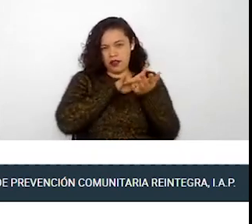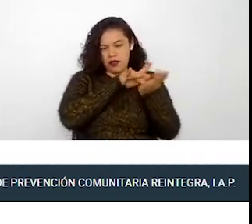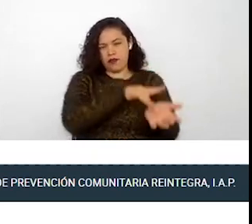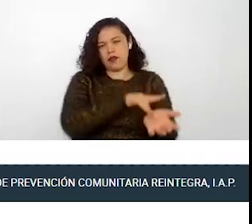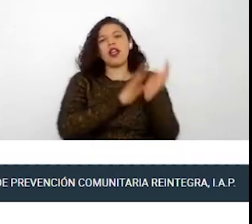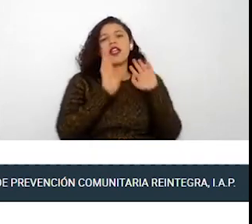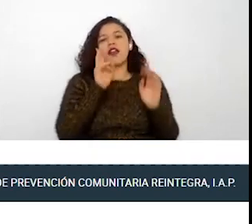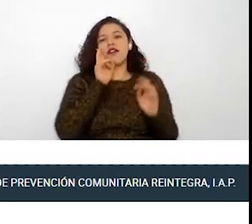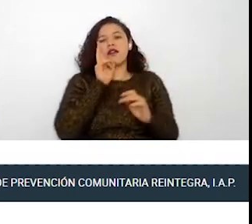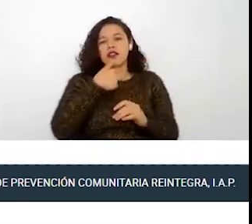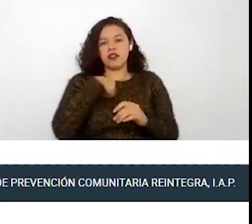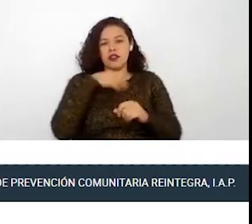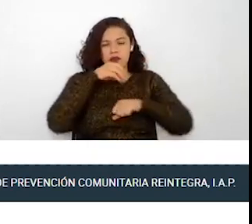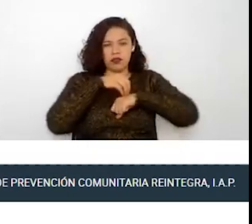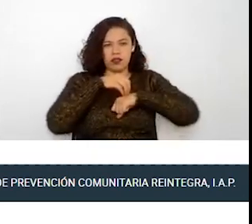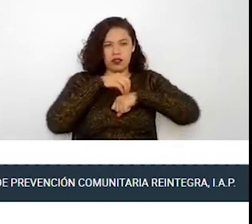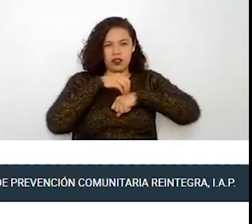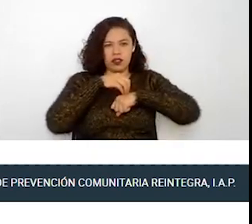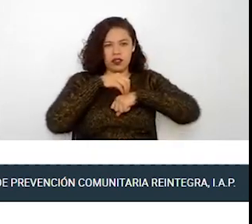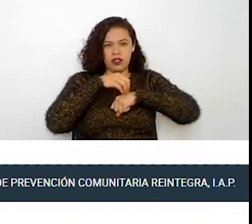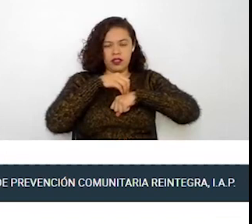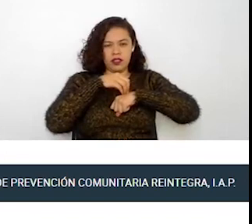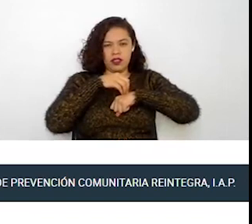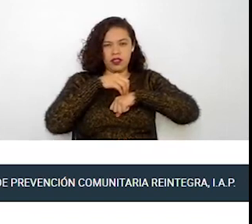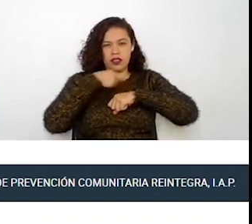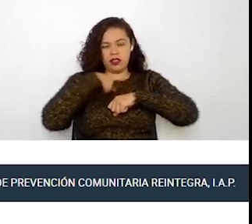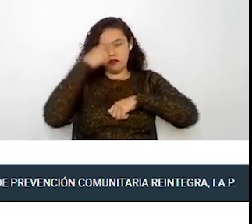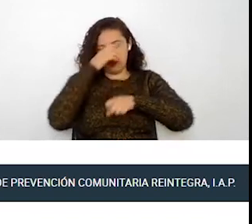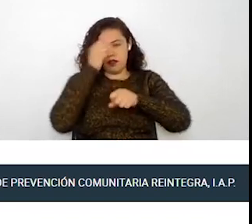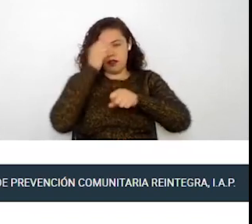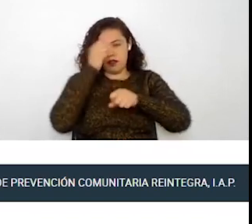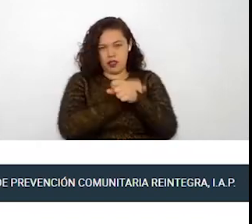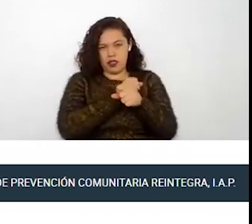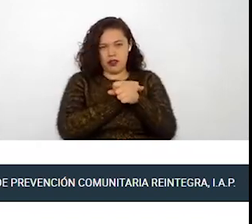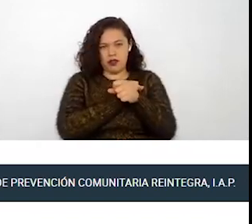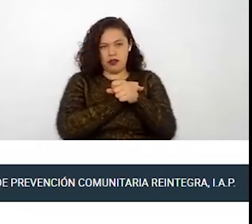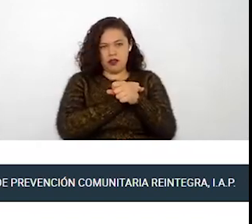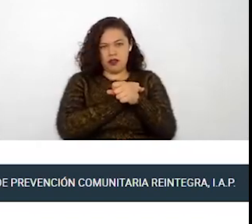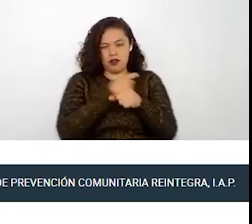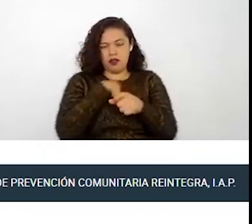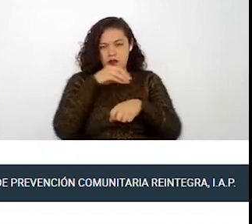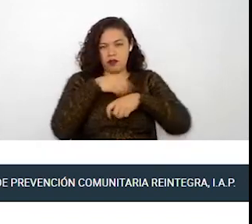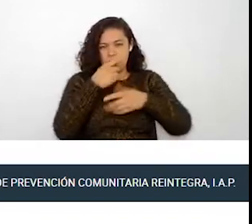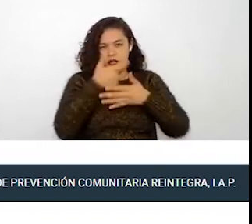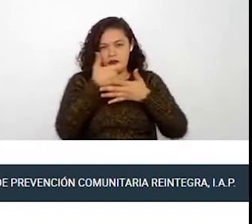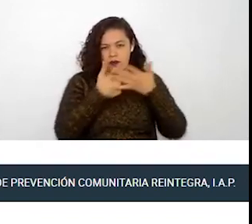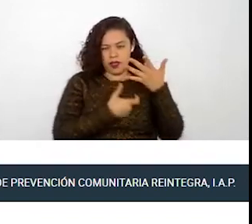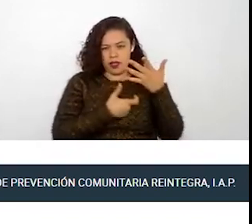yo cargué Bueno es lo que es para efectos prácticos unas cuentas